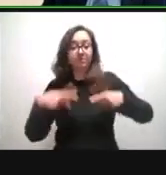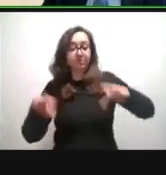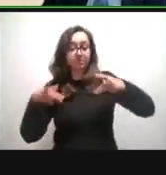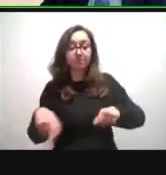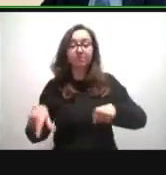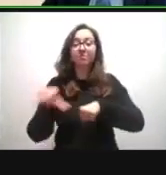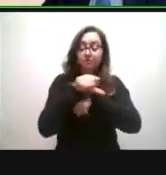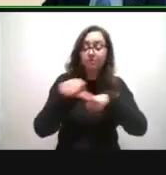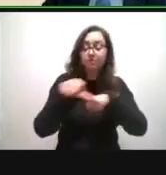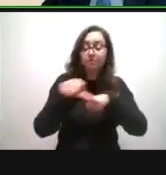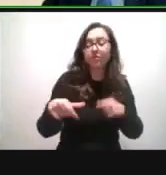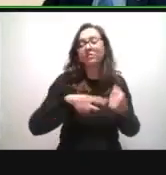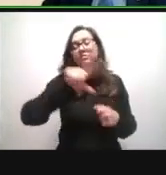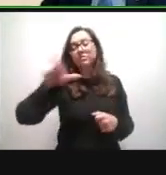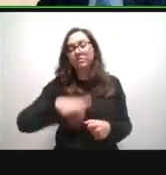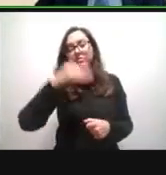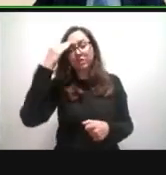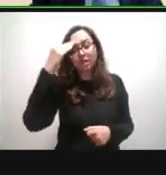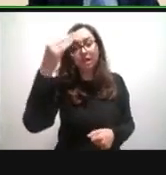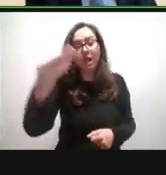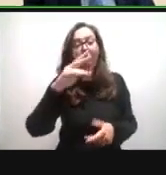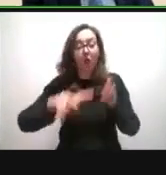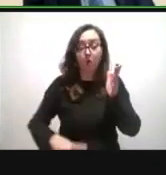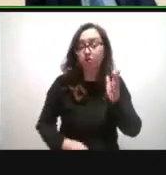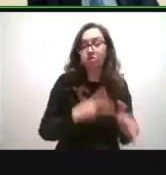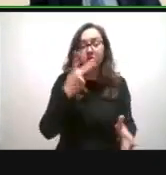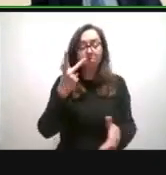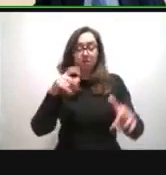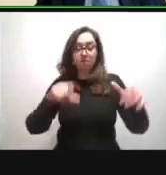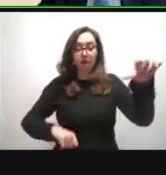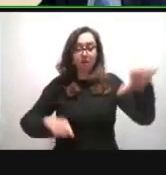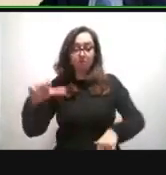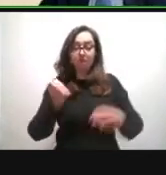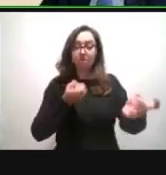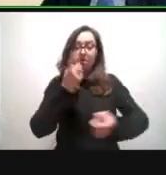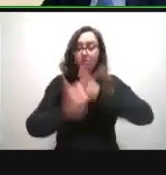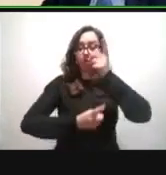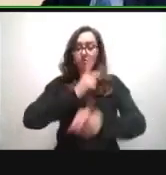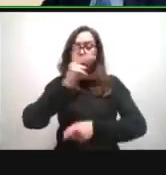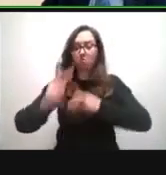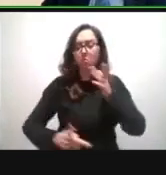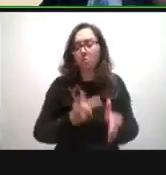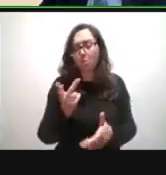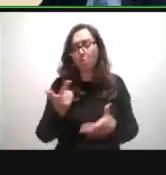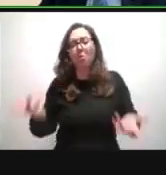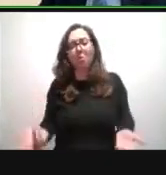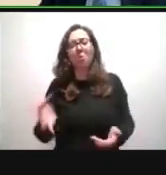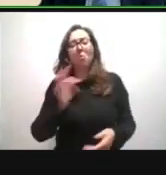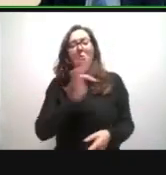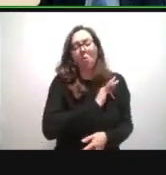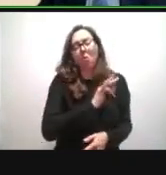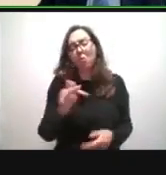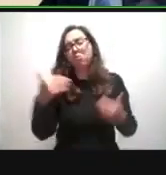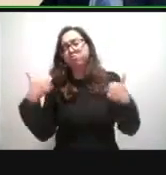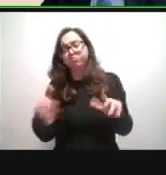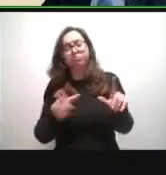debe de poder reincorporarse a la actividad deportiva? Bueno, hay que considerar, todos los pacientes son diferentes, el trauma es diferente, pero